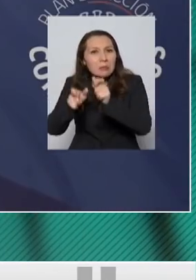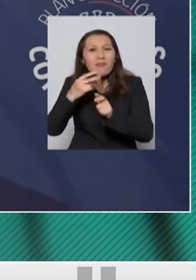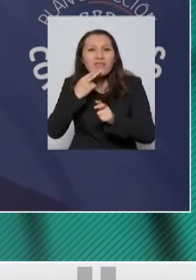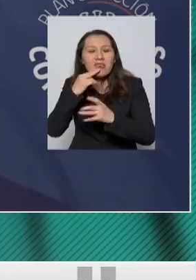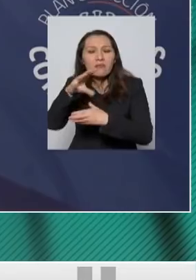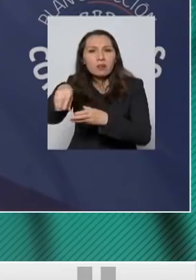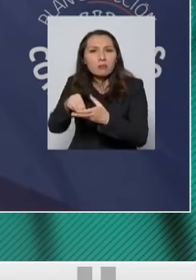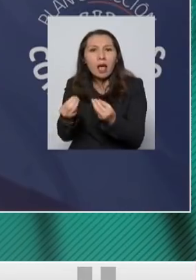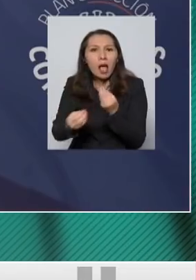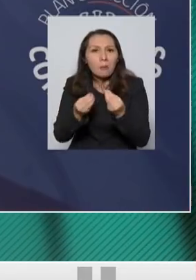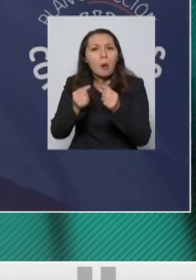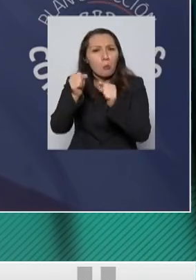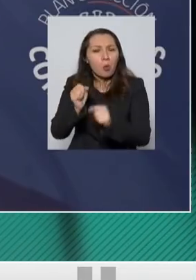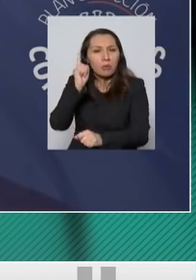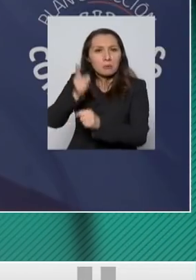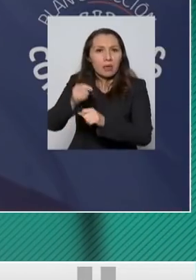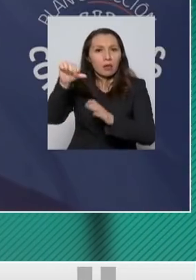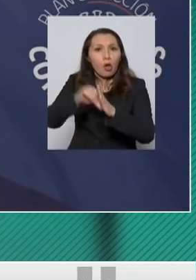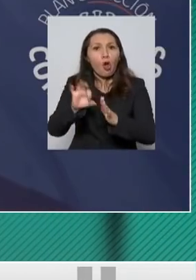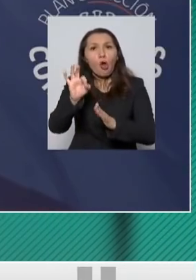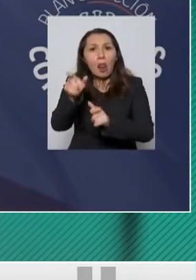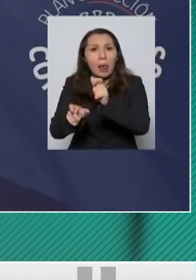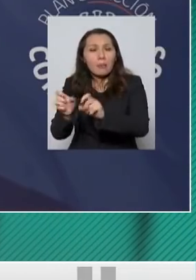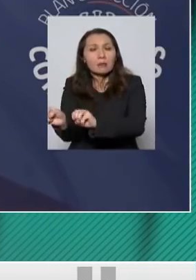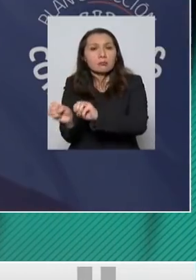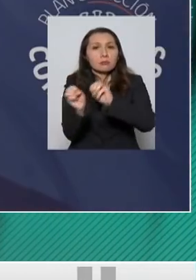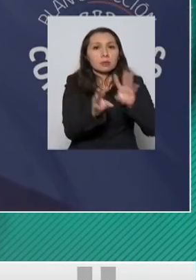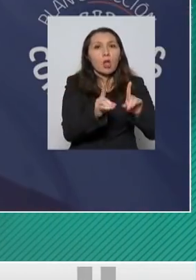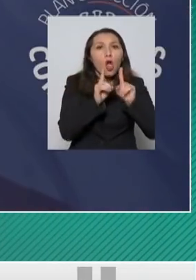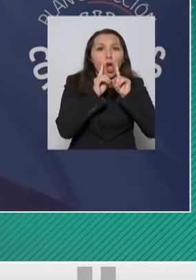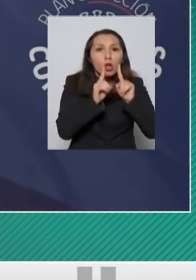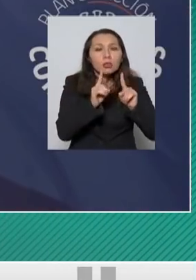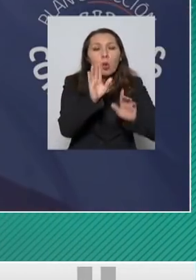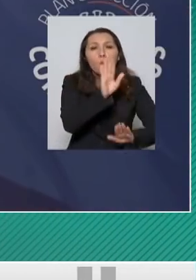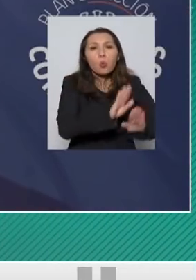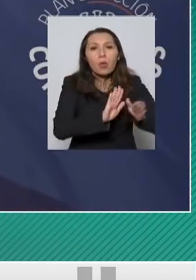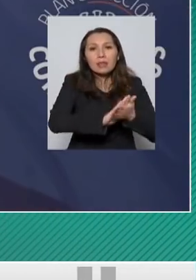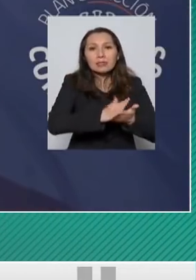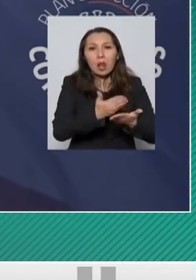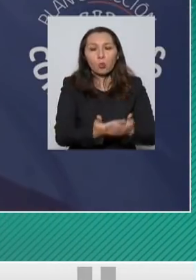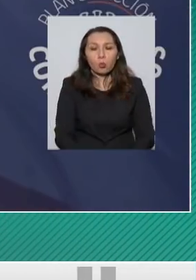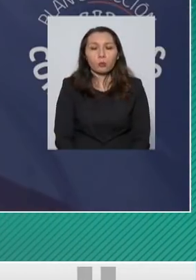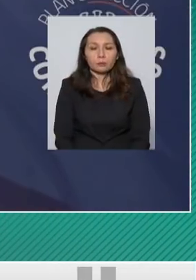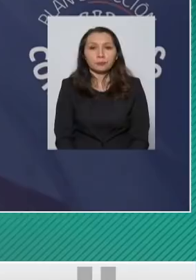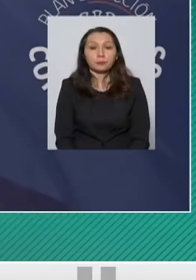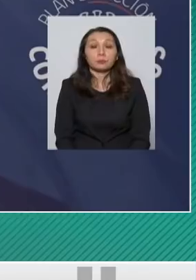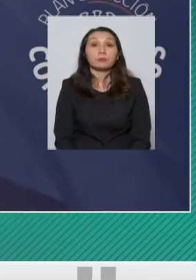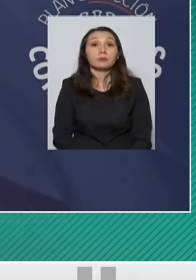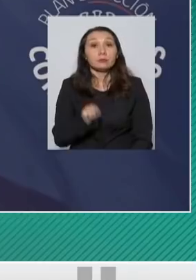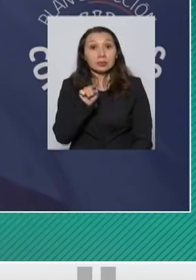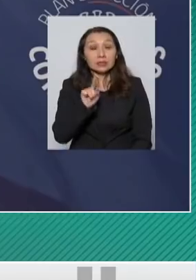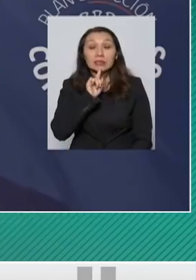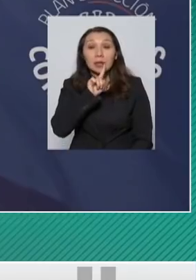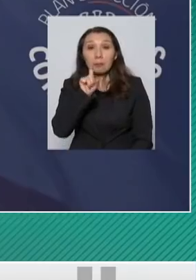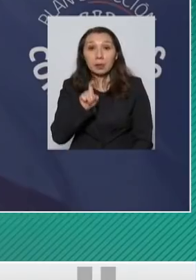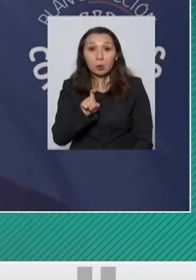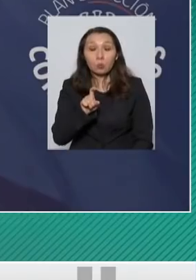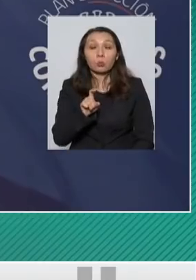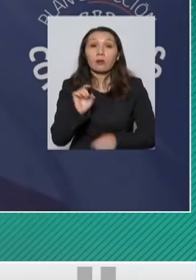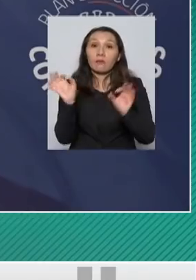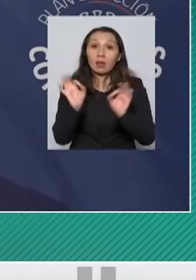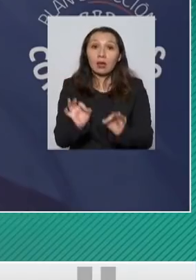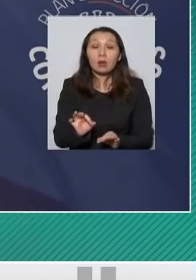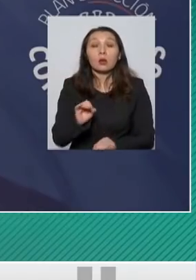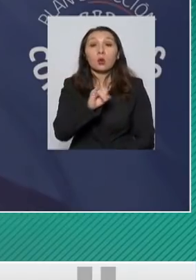si se puede decretar cuarentena o el traslado de estas personas a hostales sanitarios? Va a referirse a esta pregunta